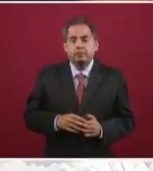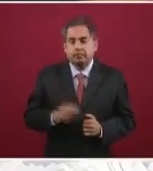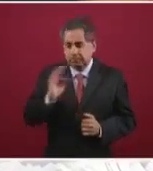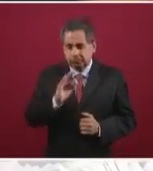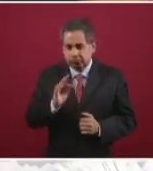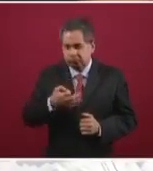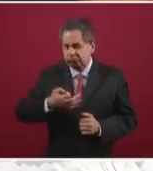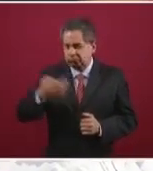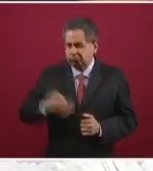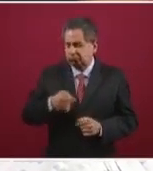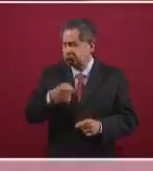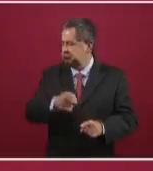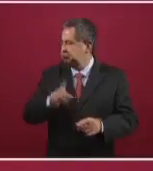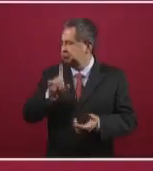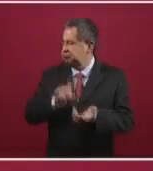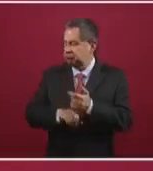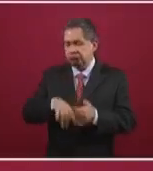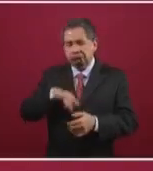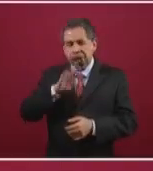confirmado un caso